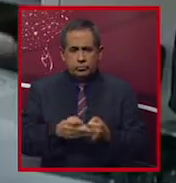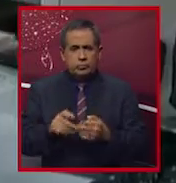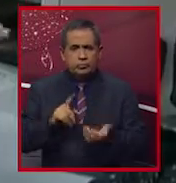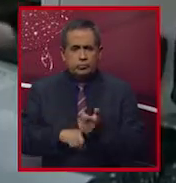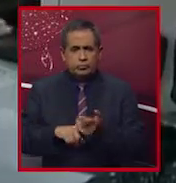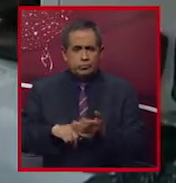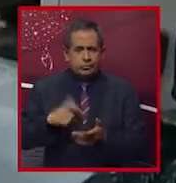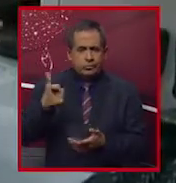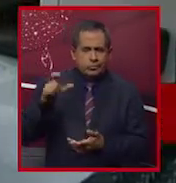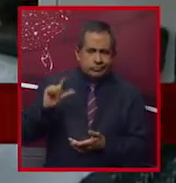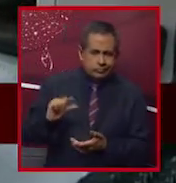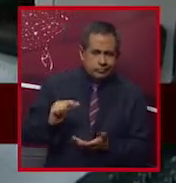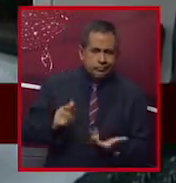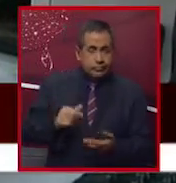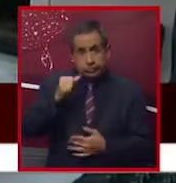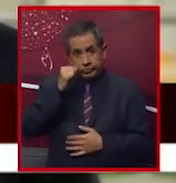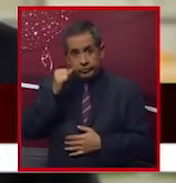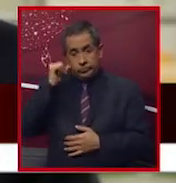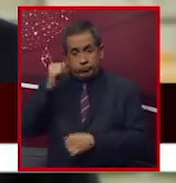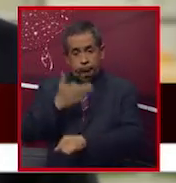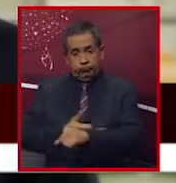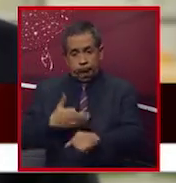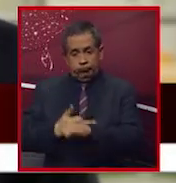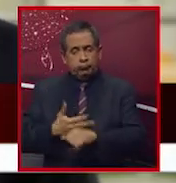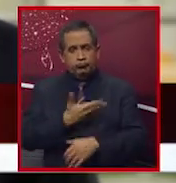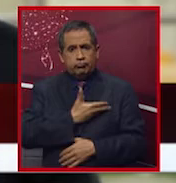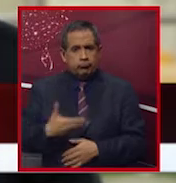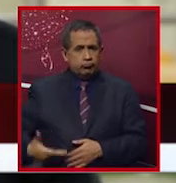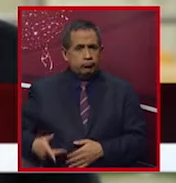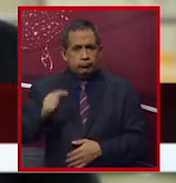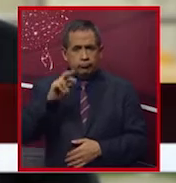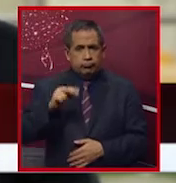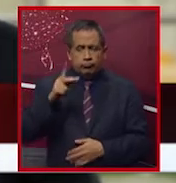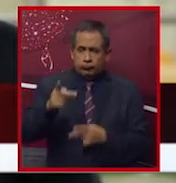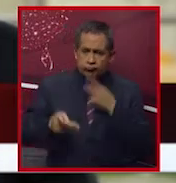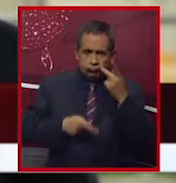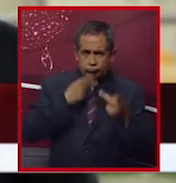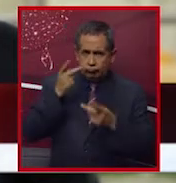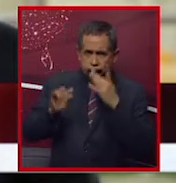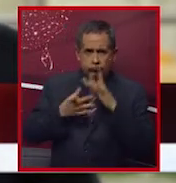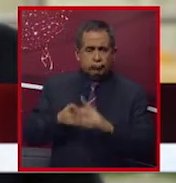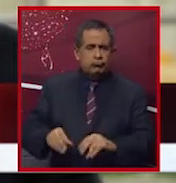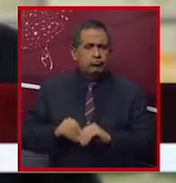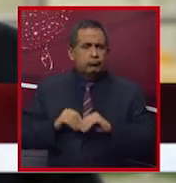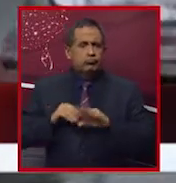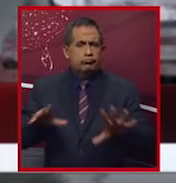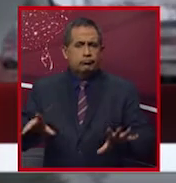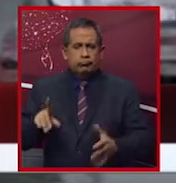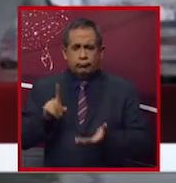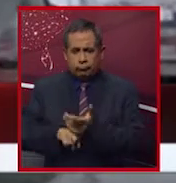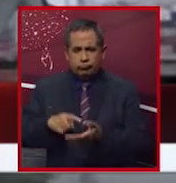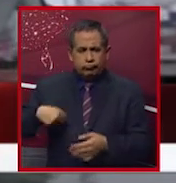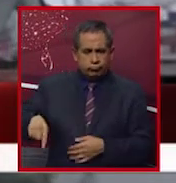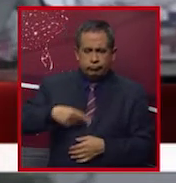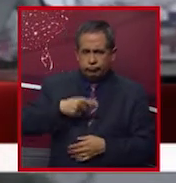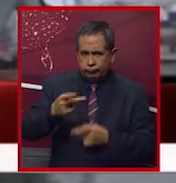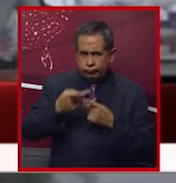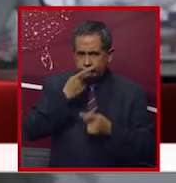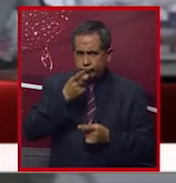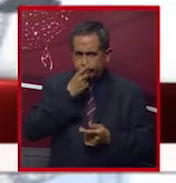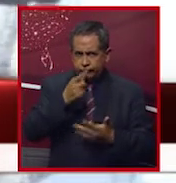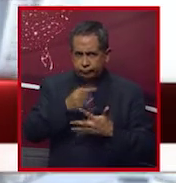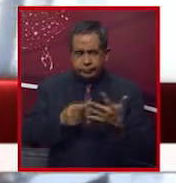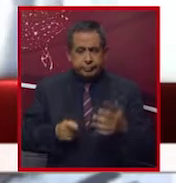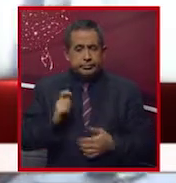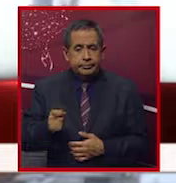una depreciación luego de que ayer por la tarde el presidente de Estados Unidos, Donald Trump, hiciera el anuncio que aquí hemos estado comentando.